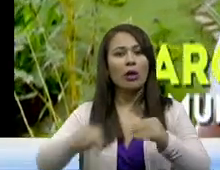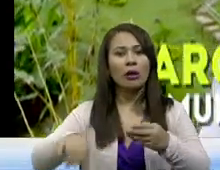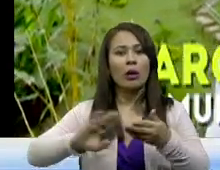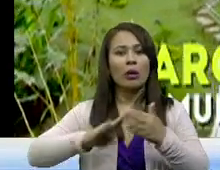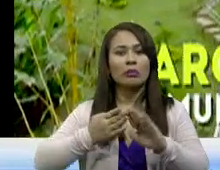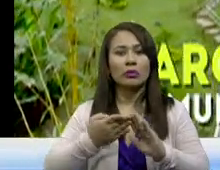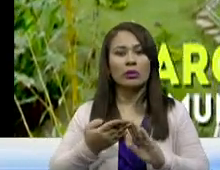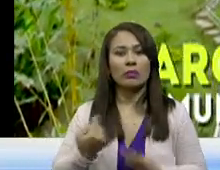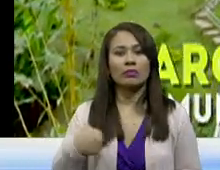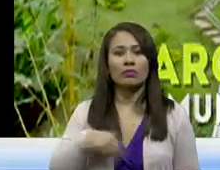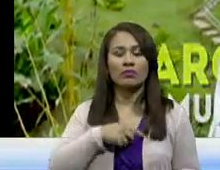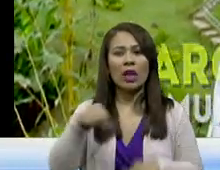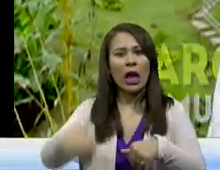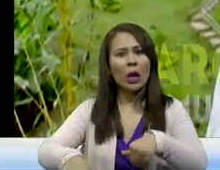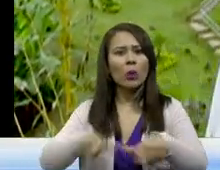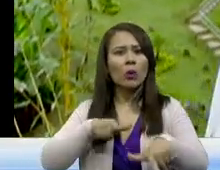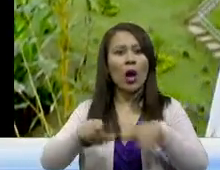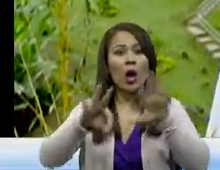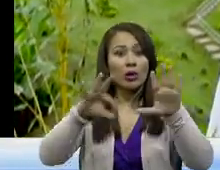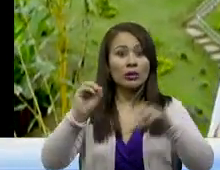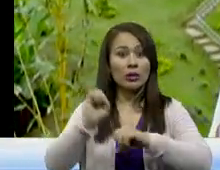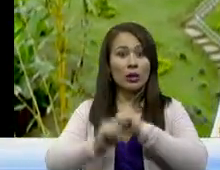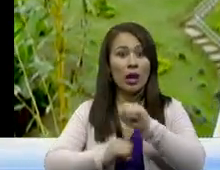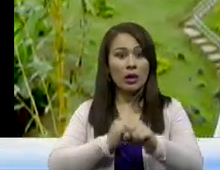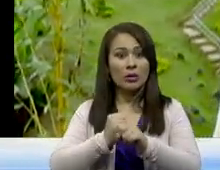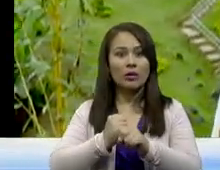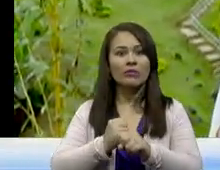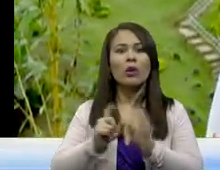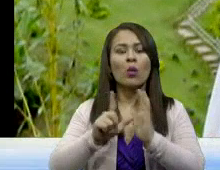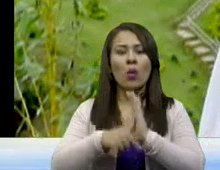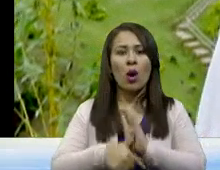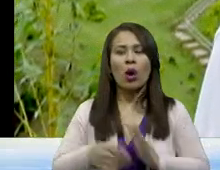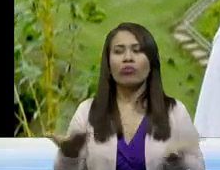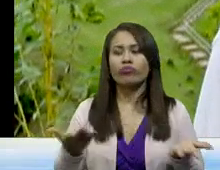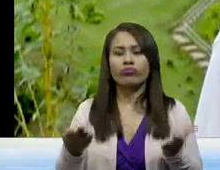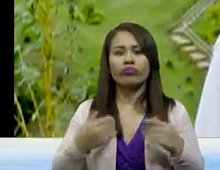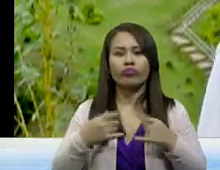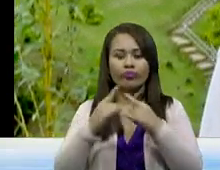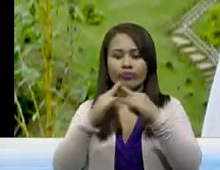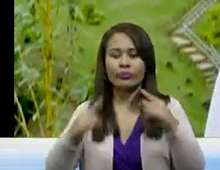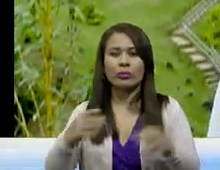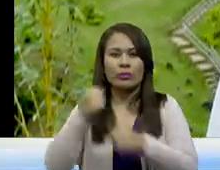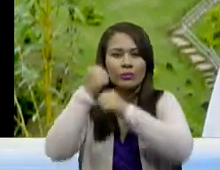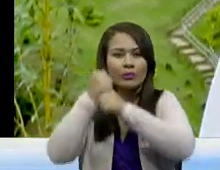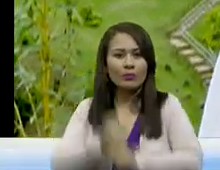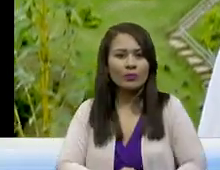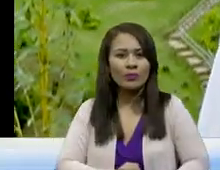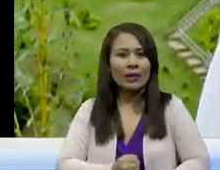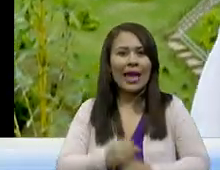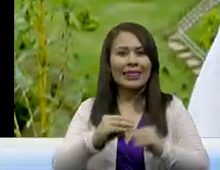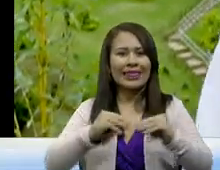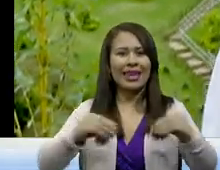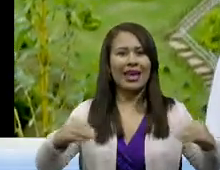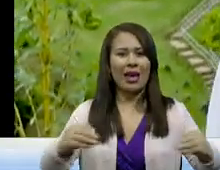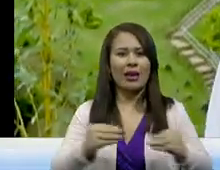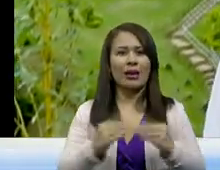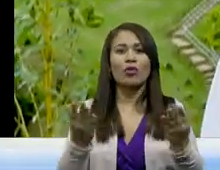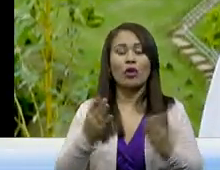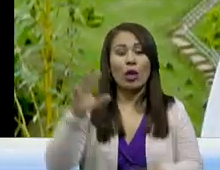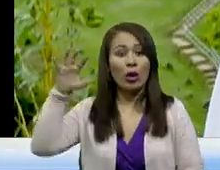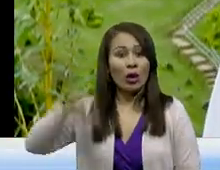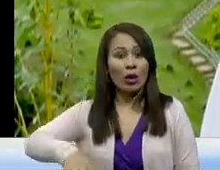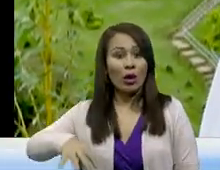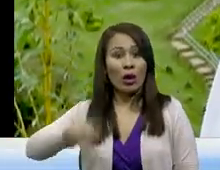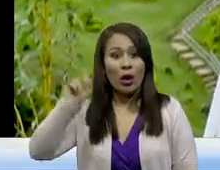80 años en ese lugar. Luego apareció la ley de colonización, la ley de tenificación de tierras que se llama el Yera, donde el Estado